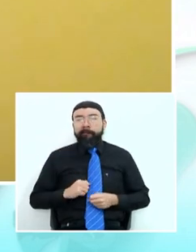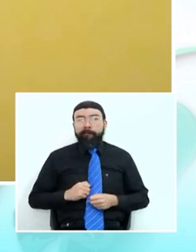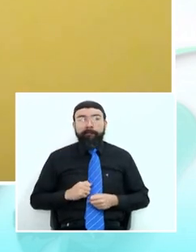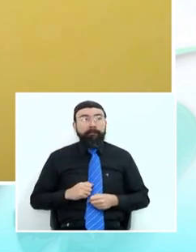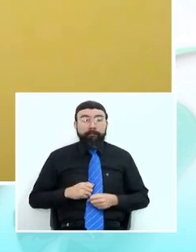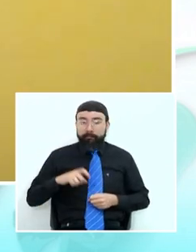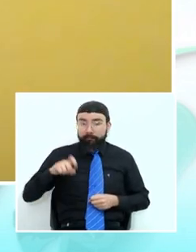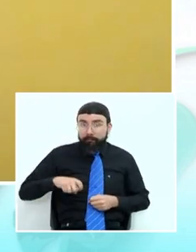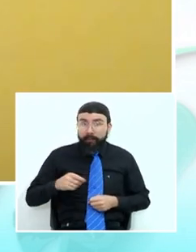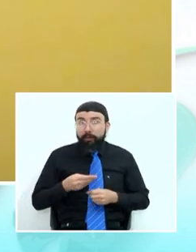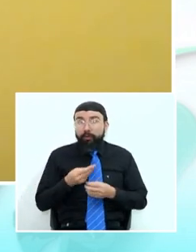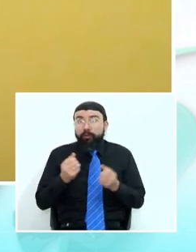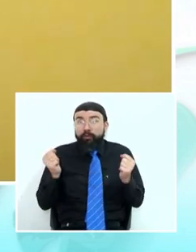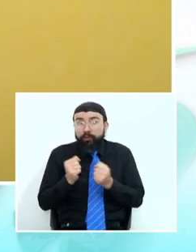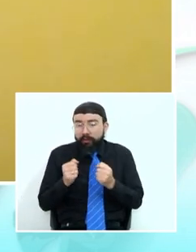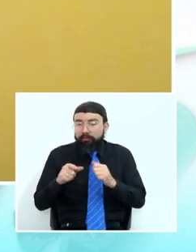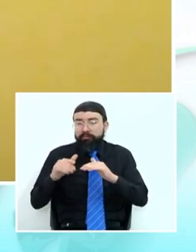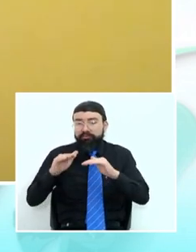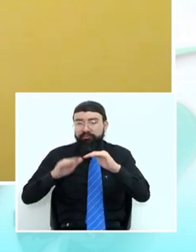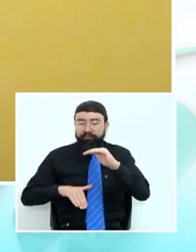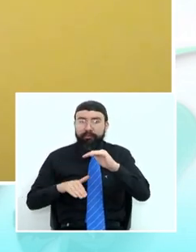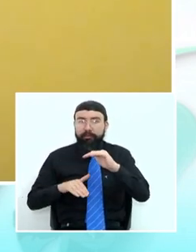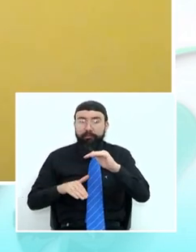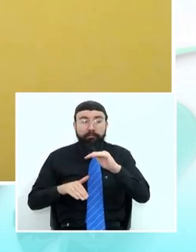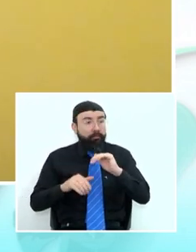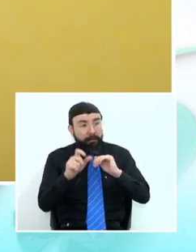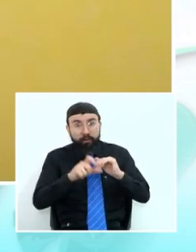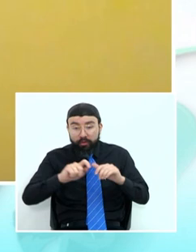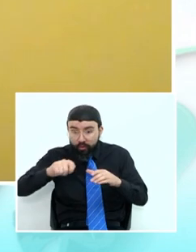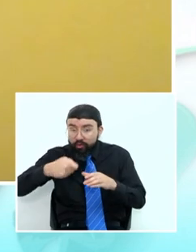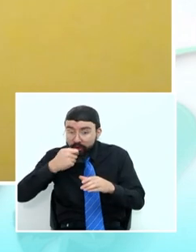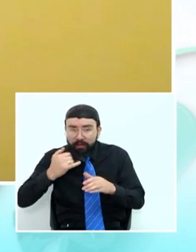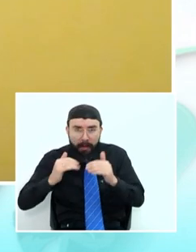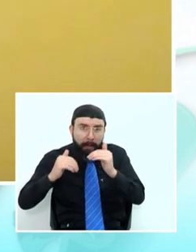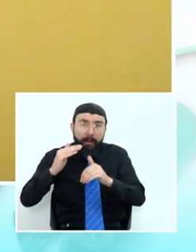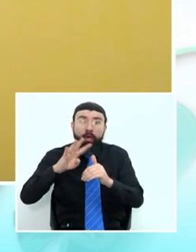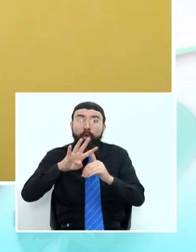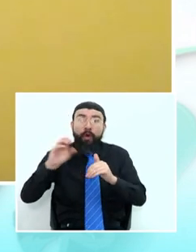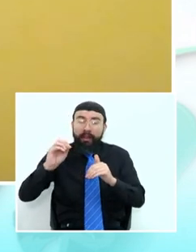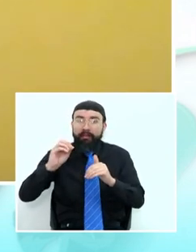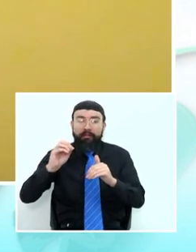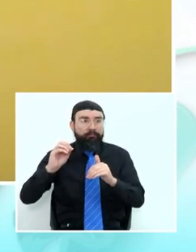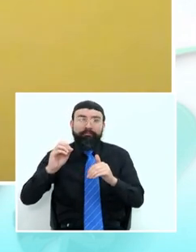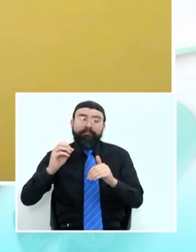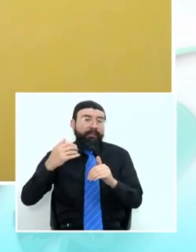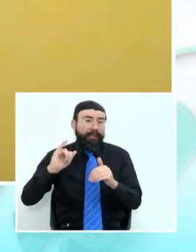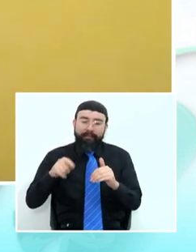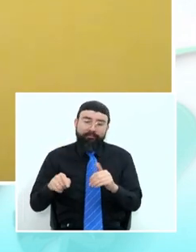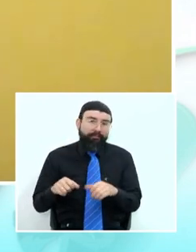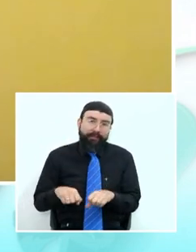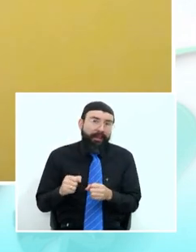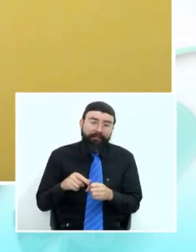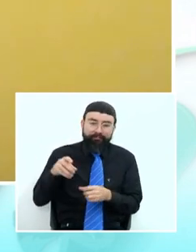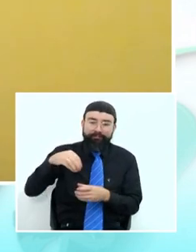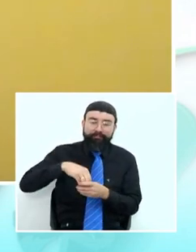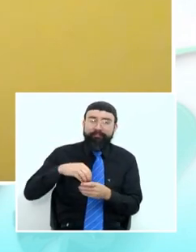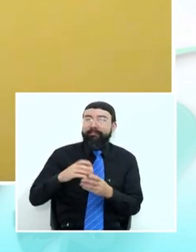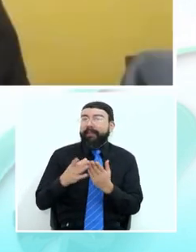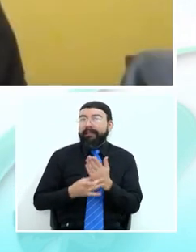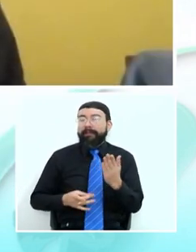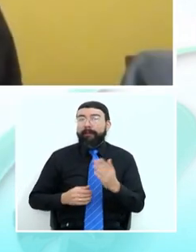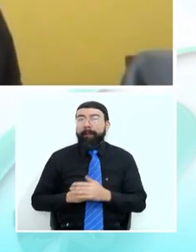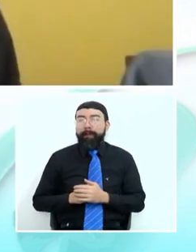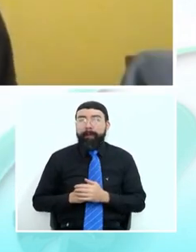no tiene resultado, es decir, que quien la tome por encima de 40 grados ya no hay nada en el aceite. Claro,